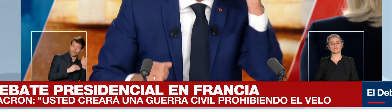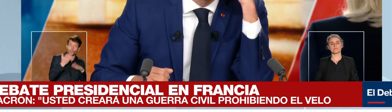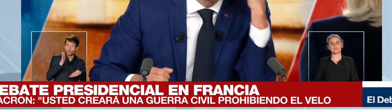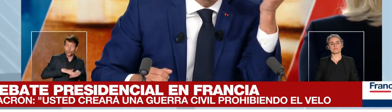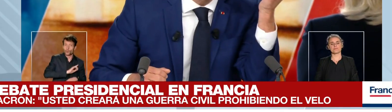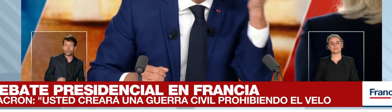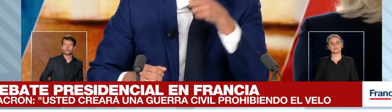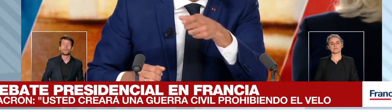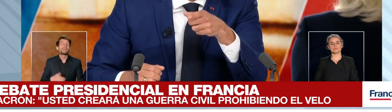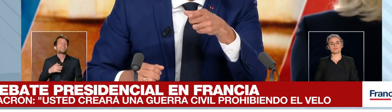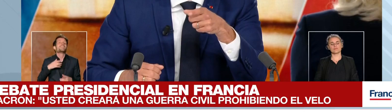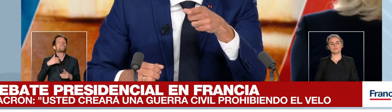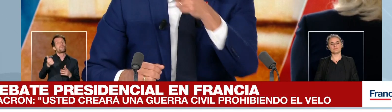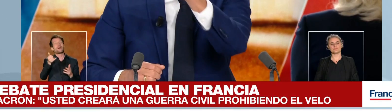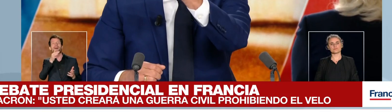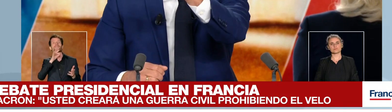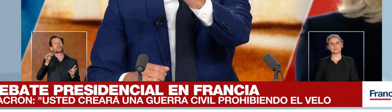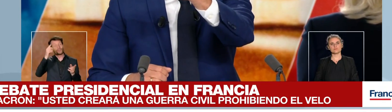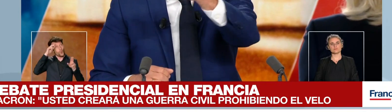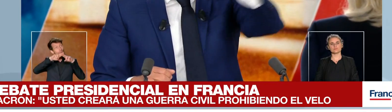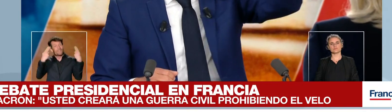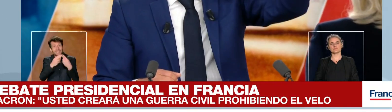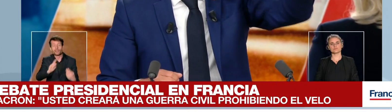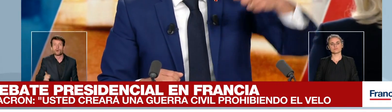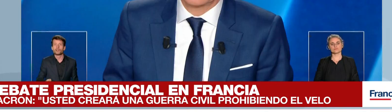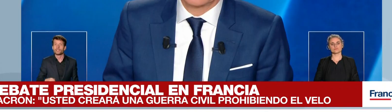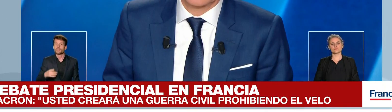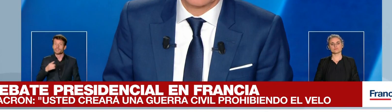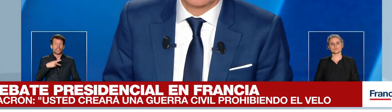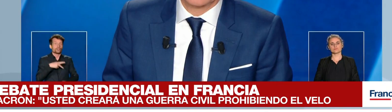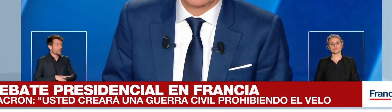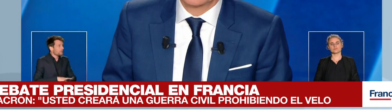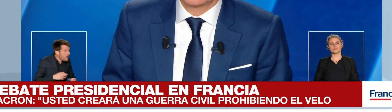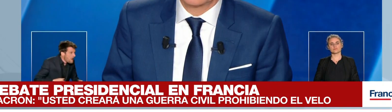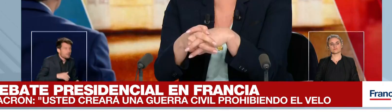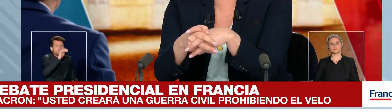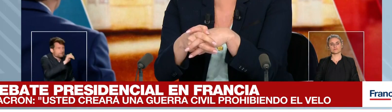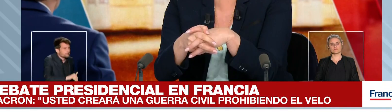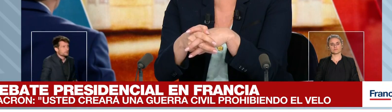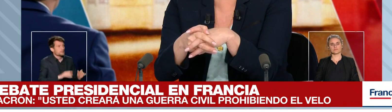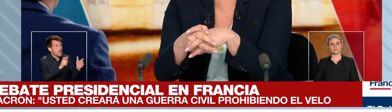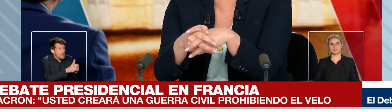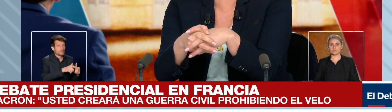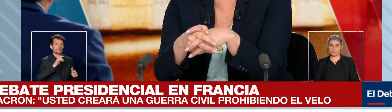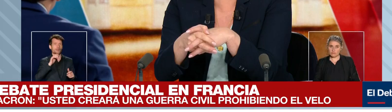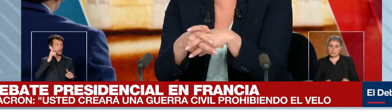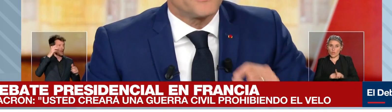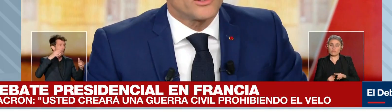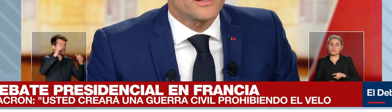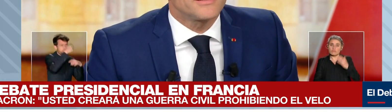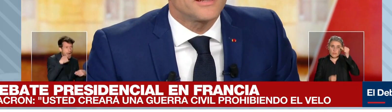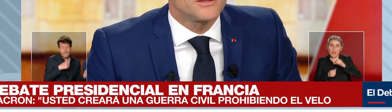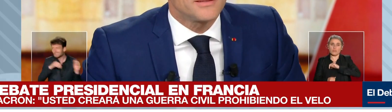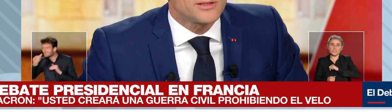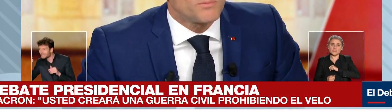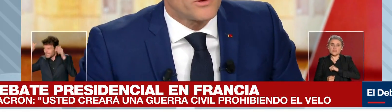usted está proponiendo. ¿Cuántos policías van a cubrir o irán a correr después de una kipa o de un velo islámico? Los que